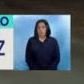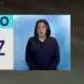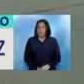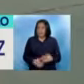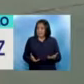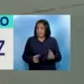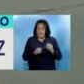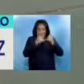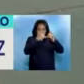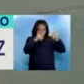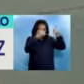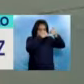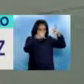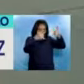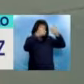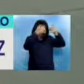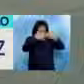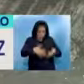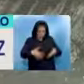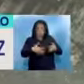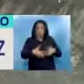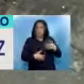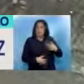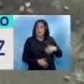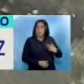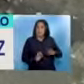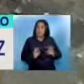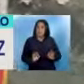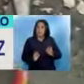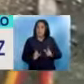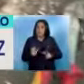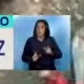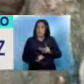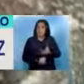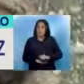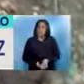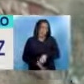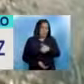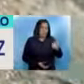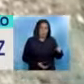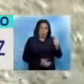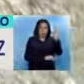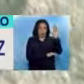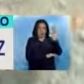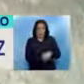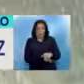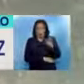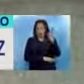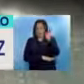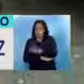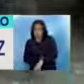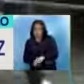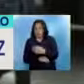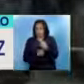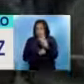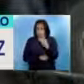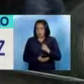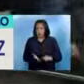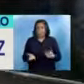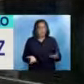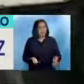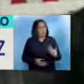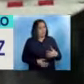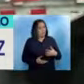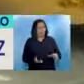Los cables de luz quedaron expuestos, generando peligro entre los transeúntes, y otros dos postes derribados bloqueaban la avenida, lo que generó una